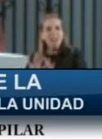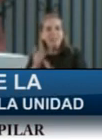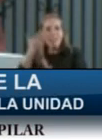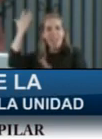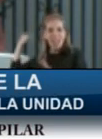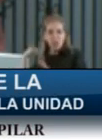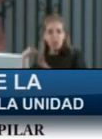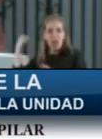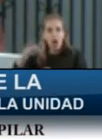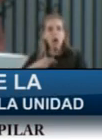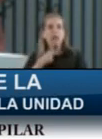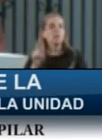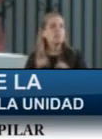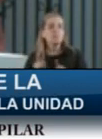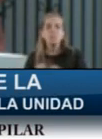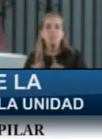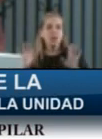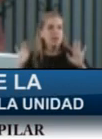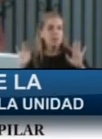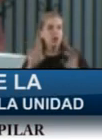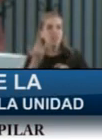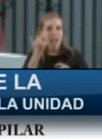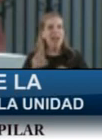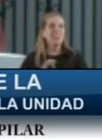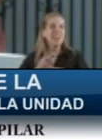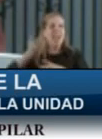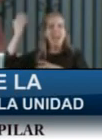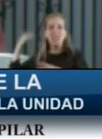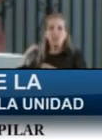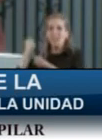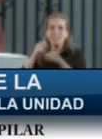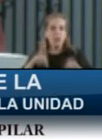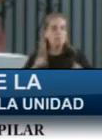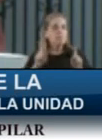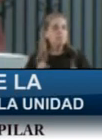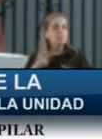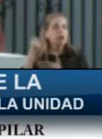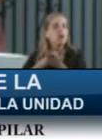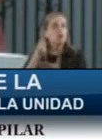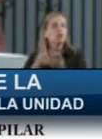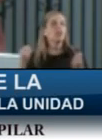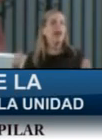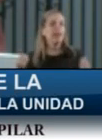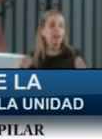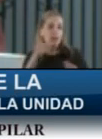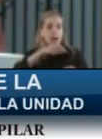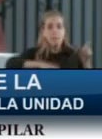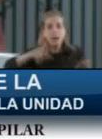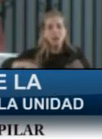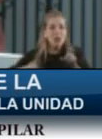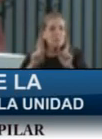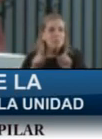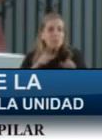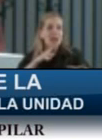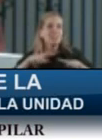venimos a cumplir. Desde entonces la lucha ha sido siempre la misma. Los que vivimos en estos días, la misma